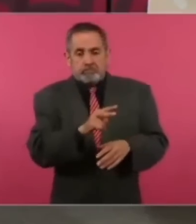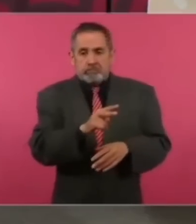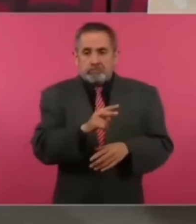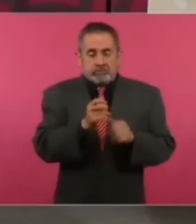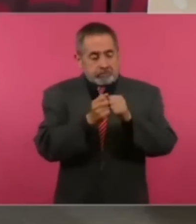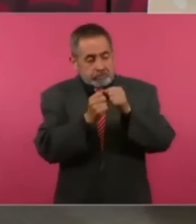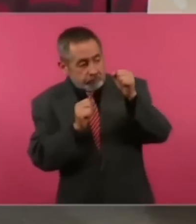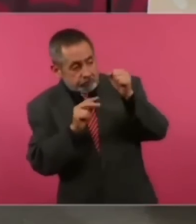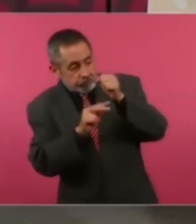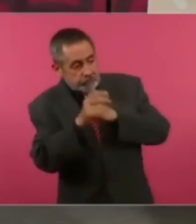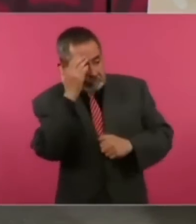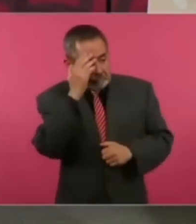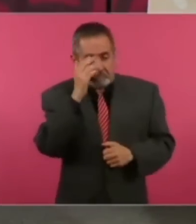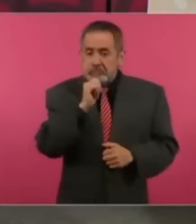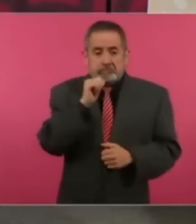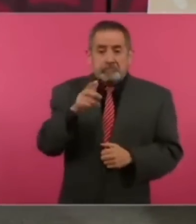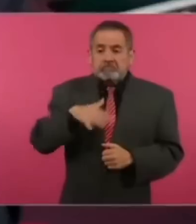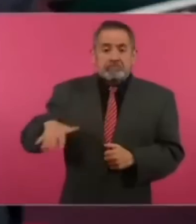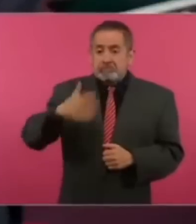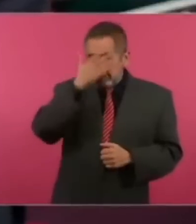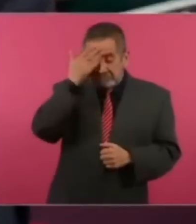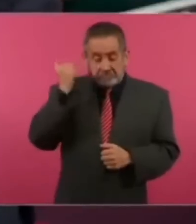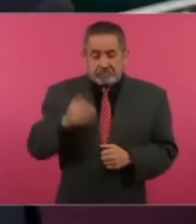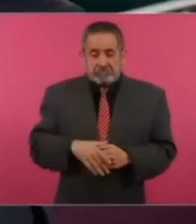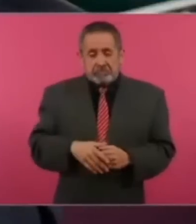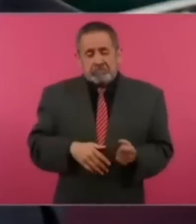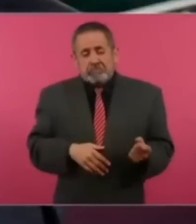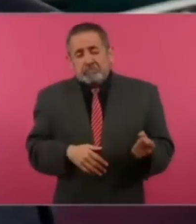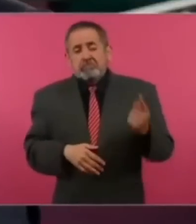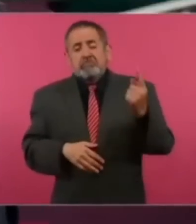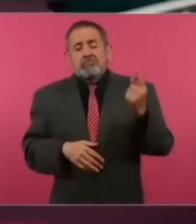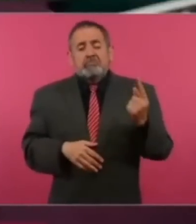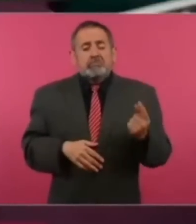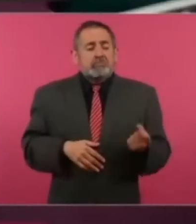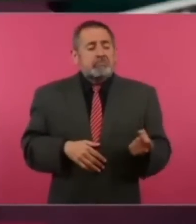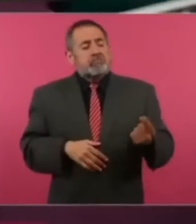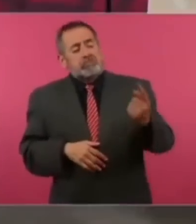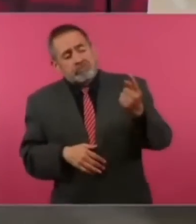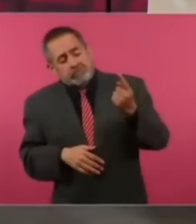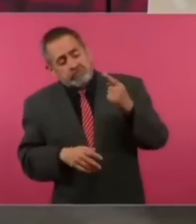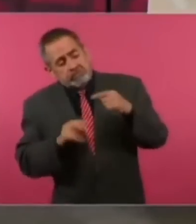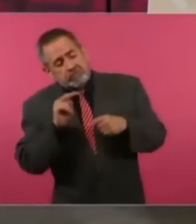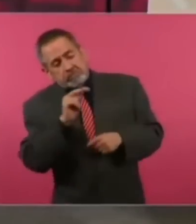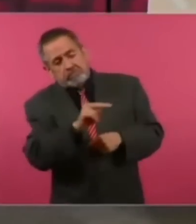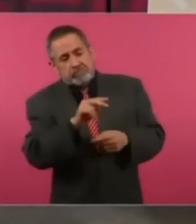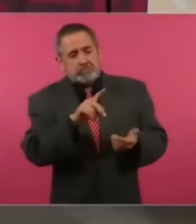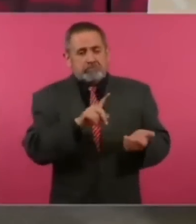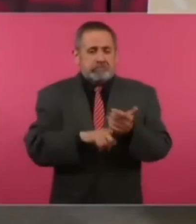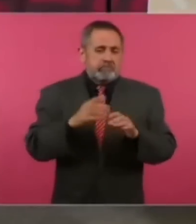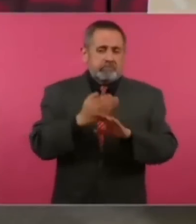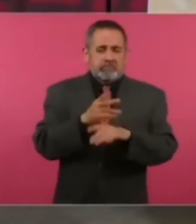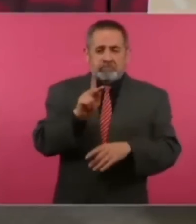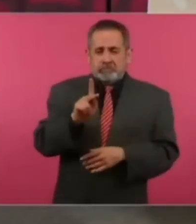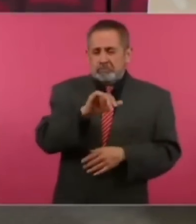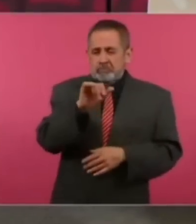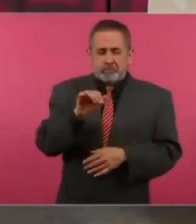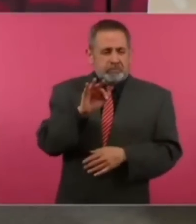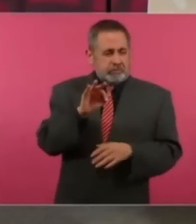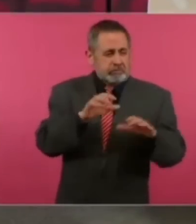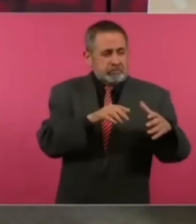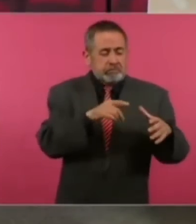enteraba. Se podía saber algo sobre la actuación del Poder Legislativo, del Poder